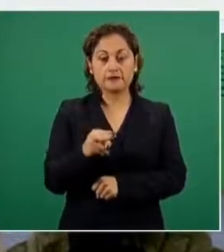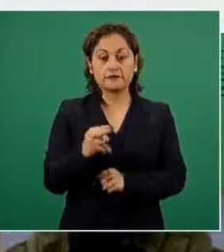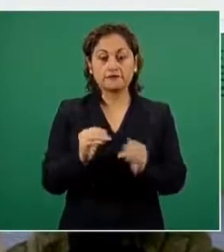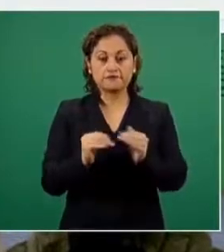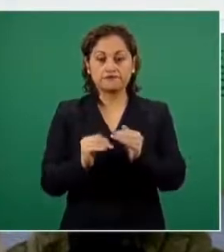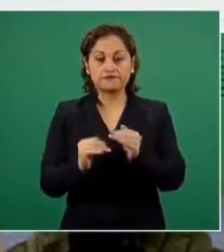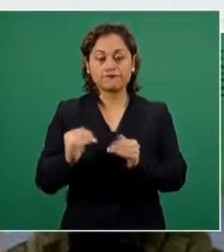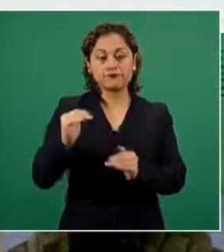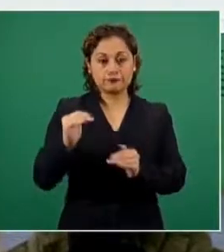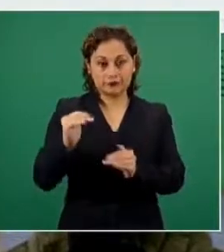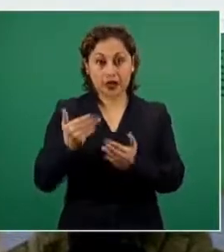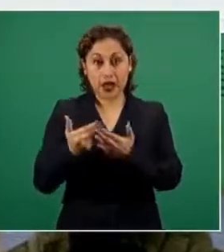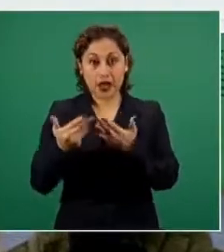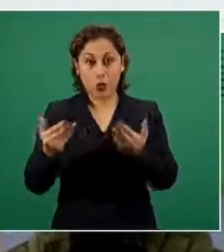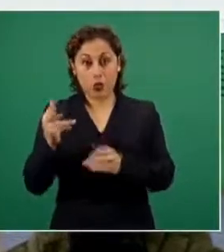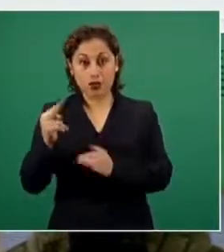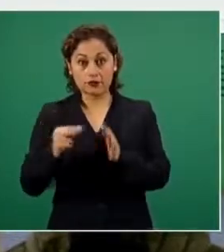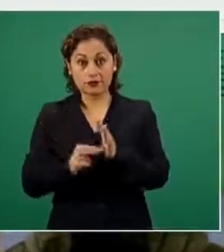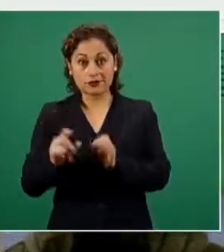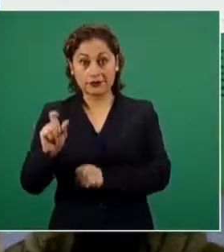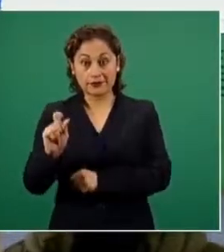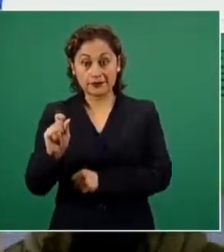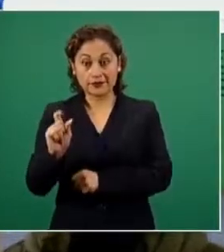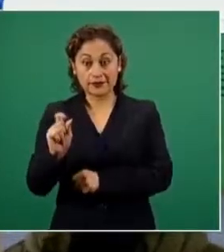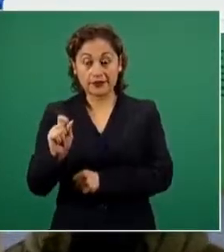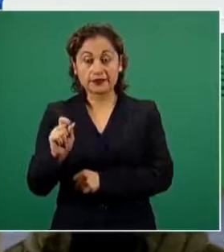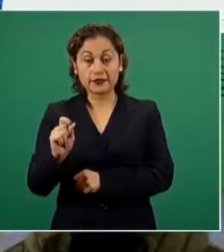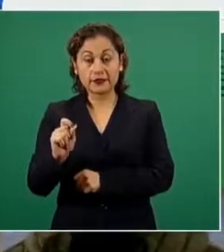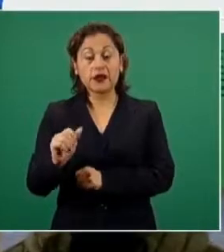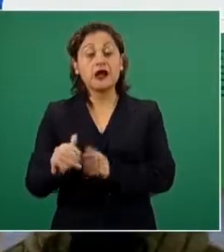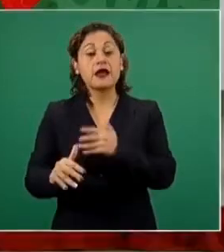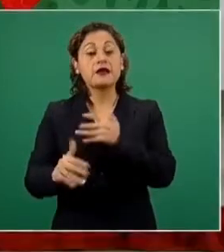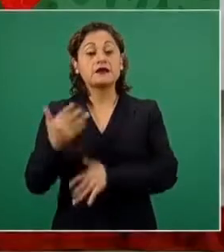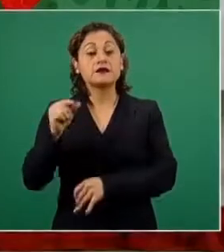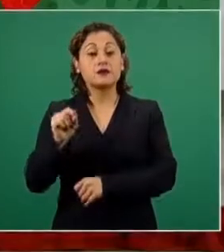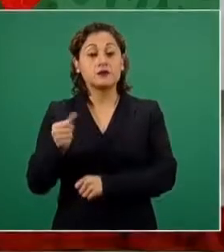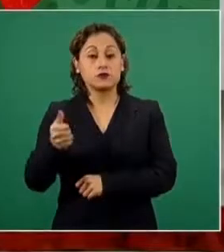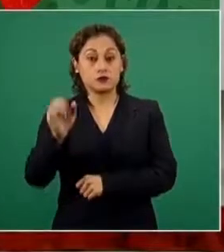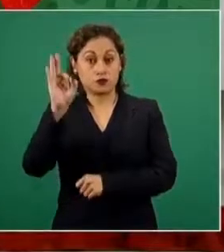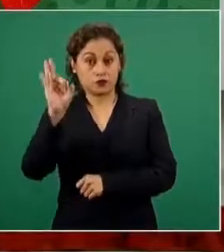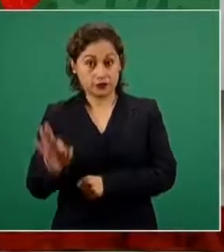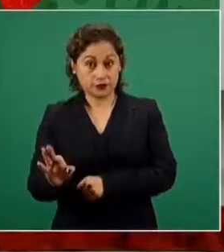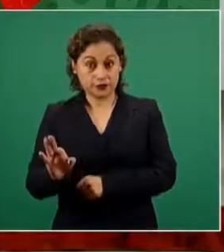incremento del 15.6%.